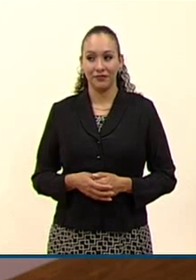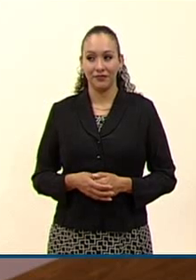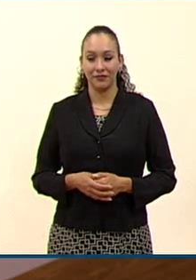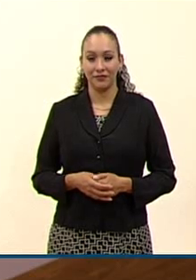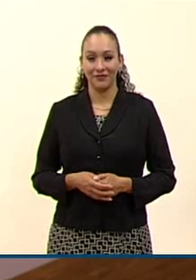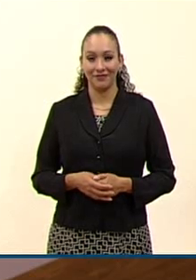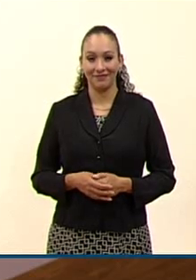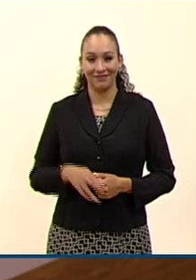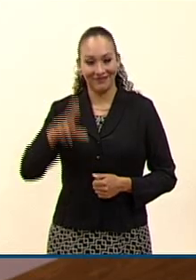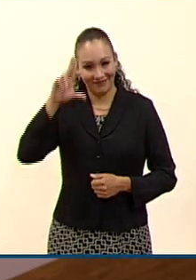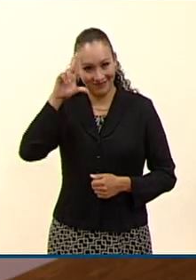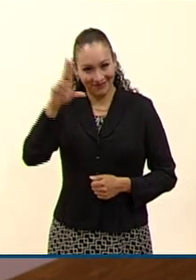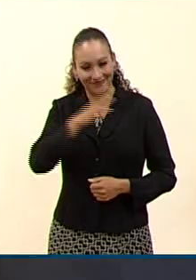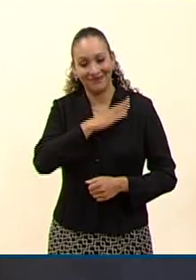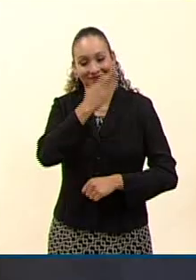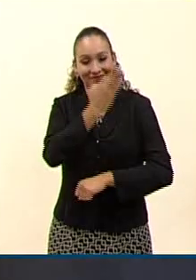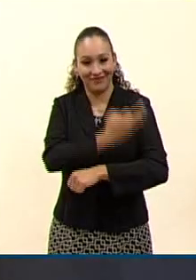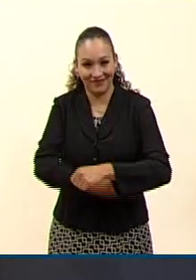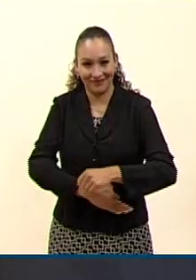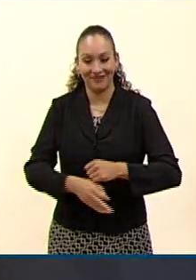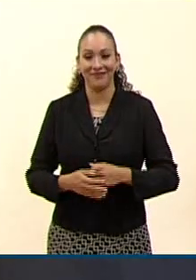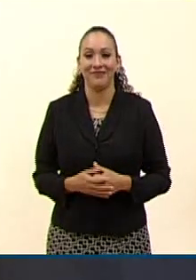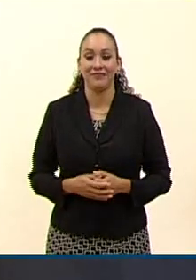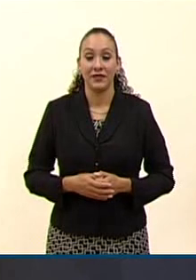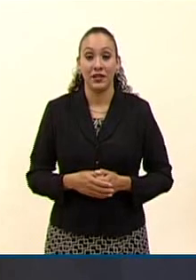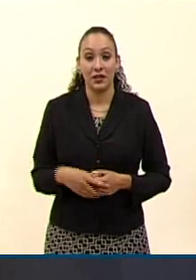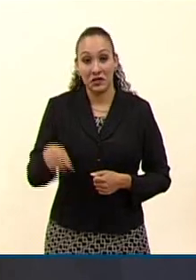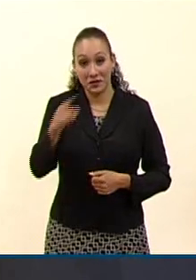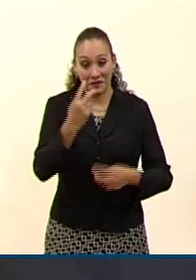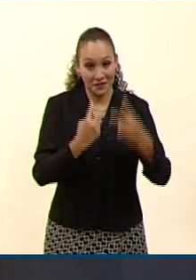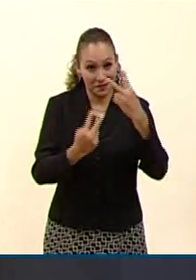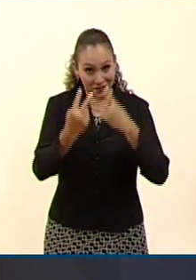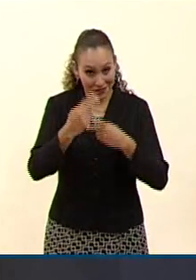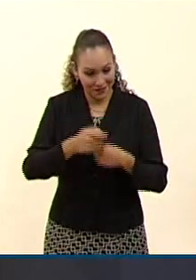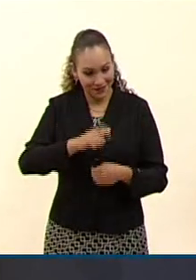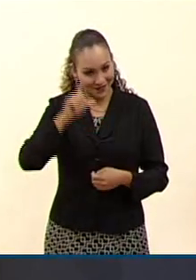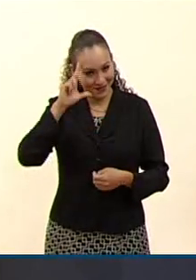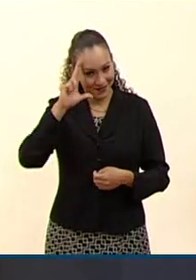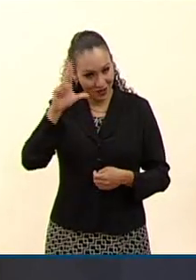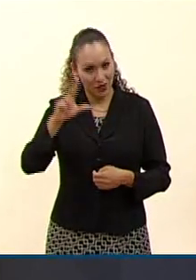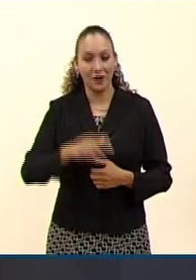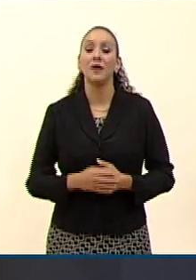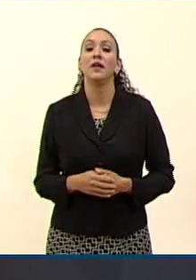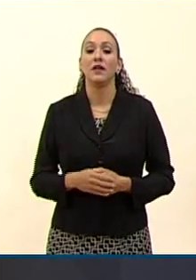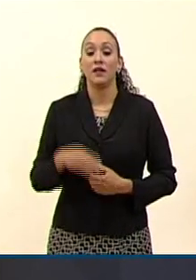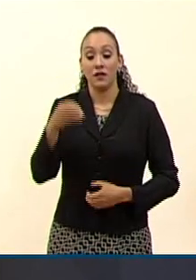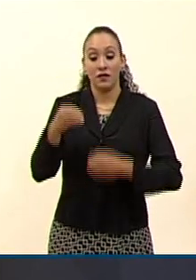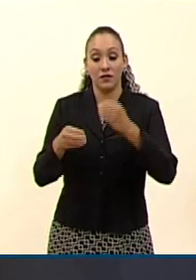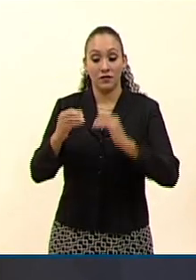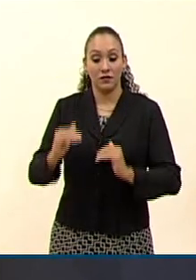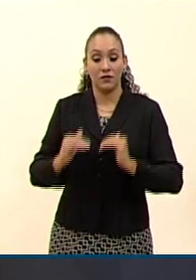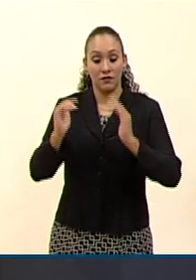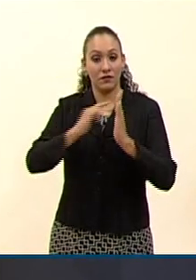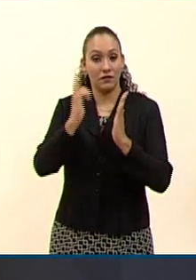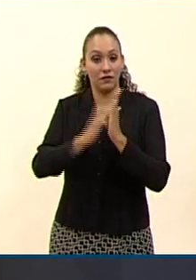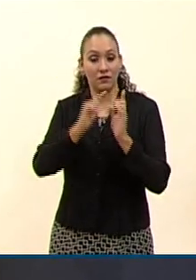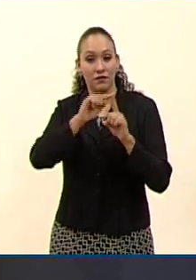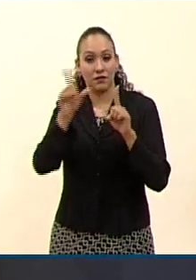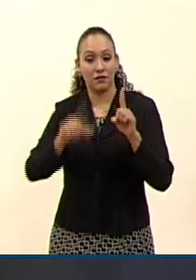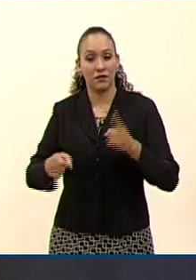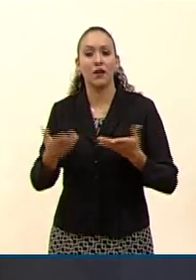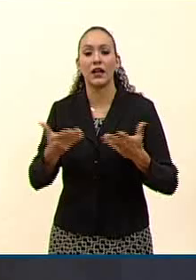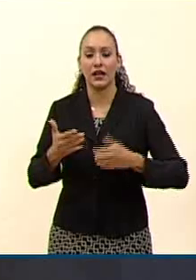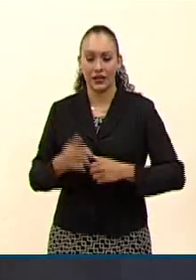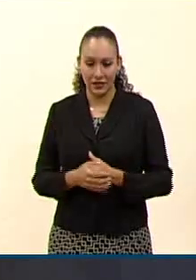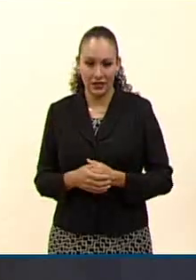¿Qué tal? Muy buenas tardes a todas las personas que siguen esta transmisión. El Pleno de la Suprema Corte de Justicia